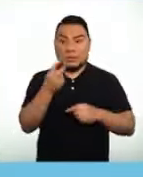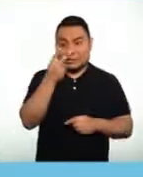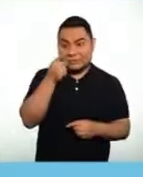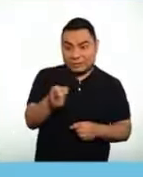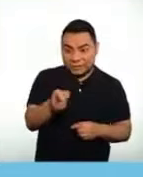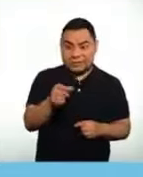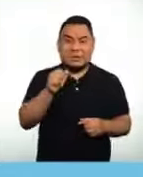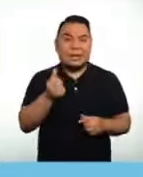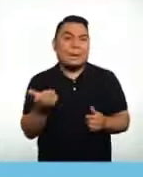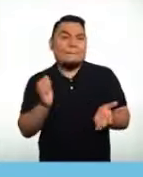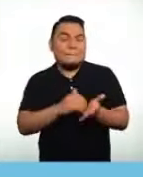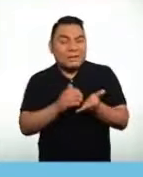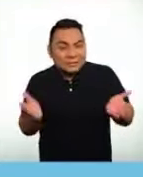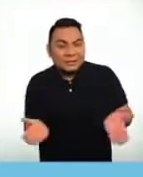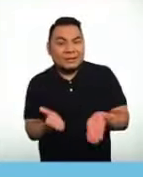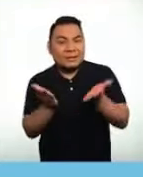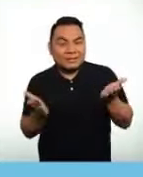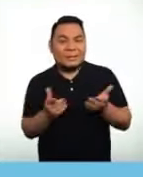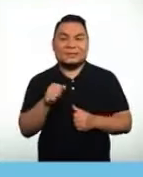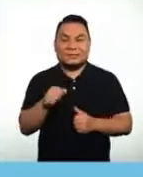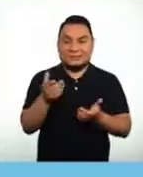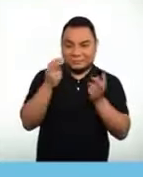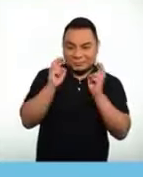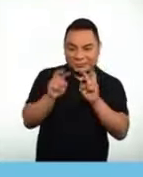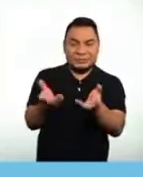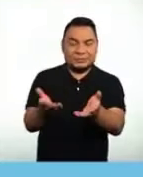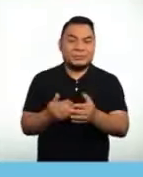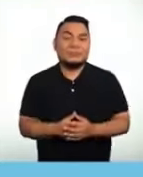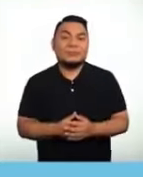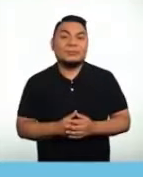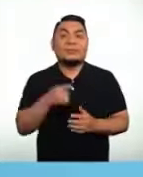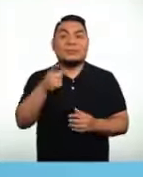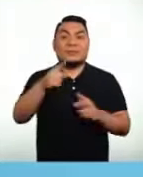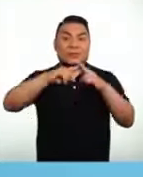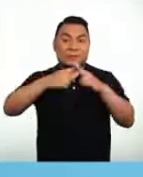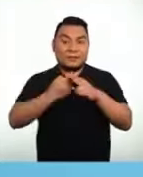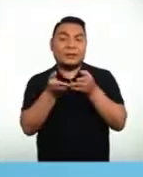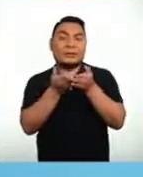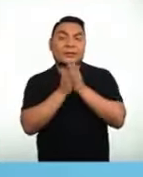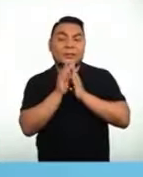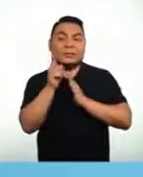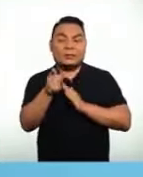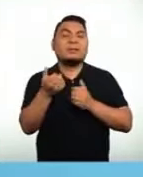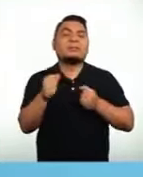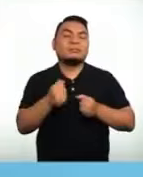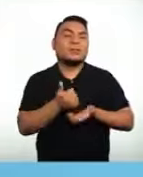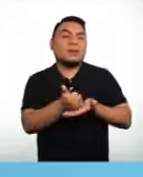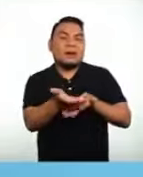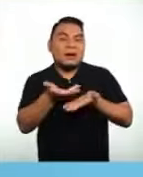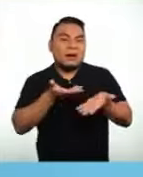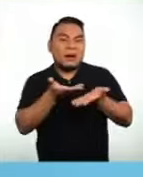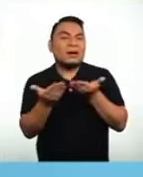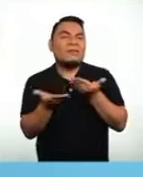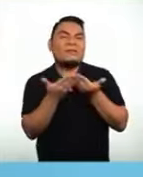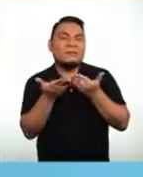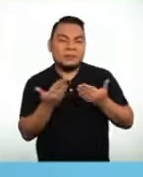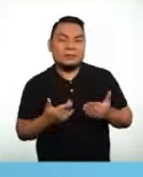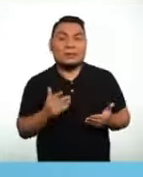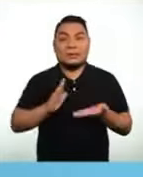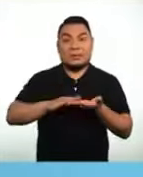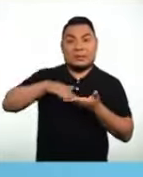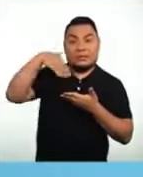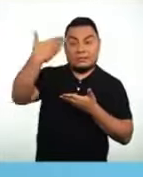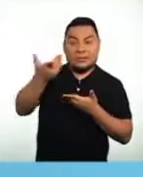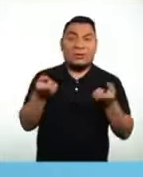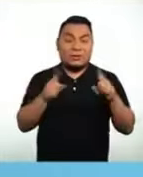intentarlo cuando vean que está más animada o animado. Empiecen pidiéndole que colabore con algo muy